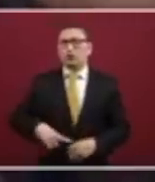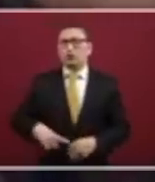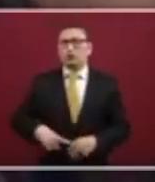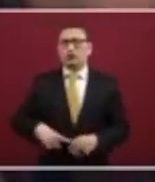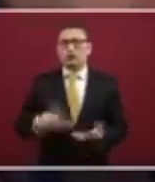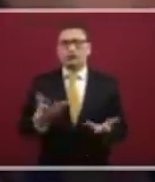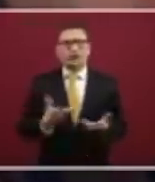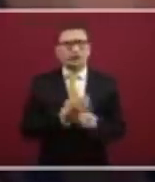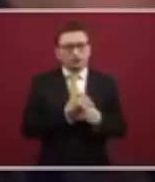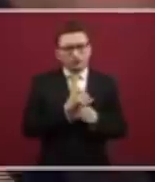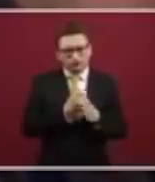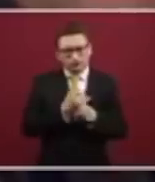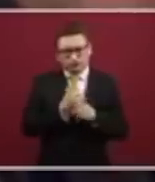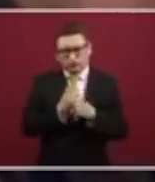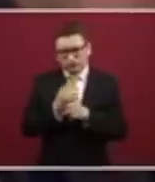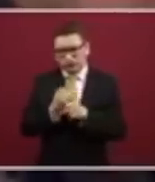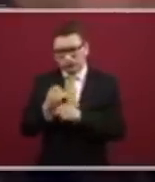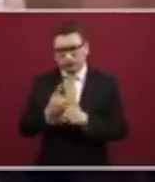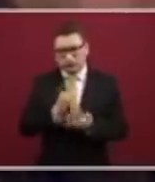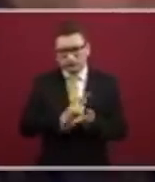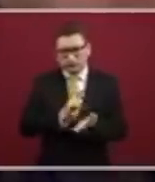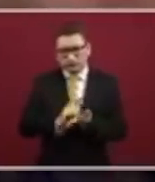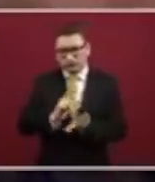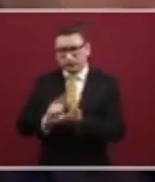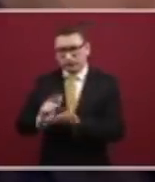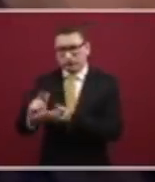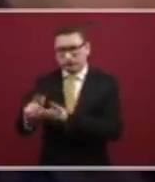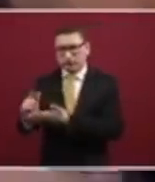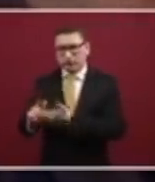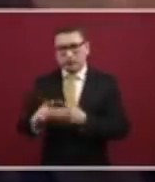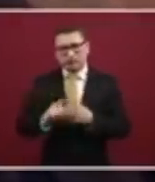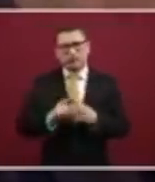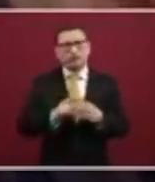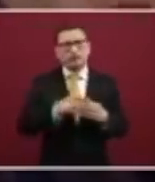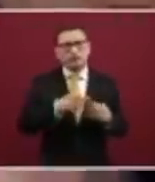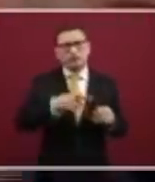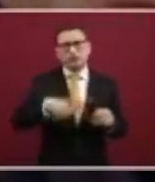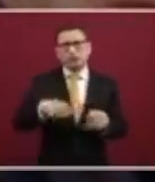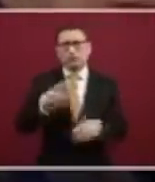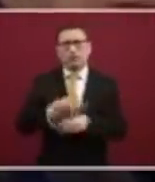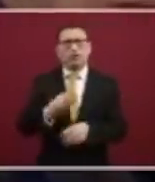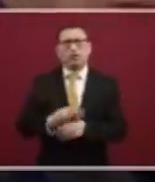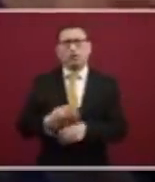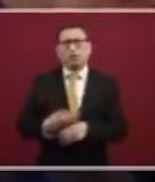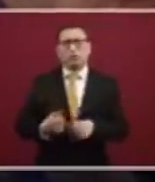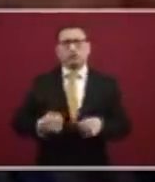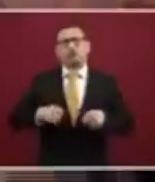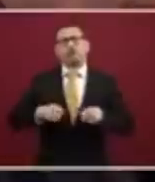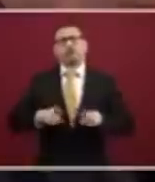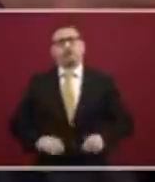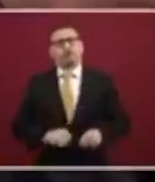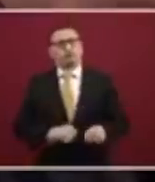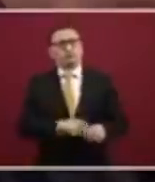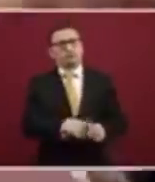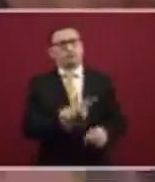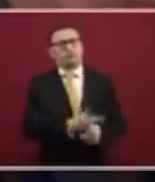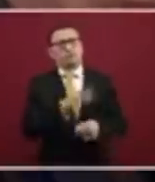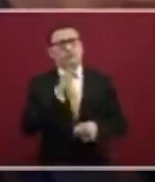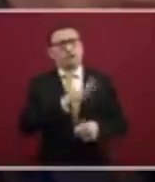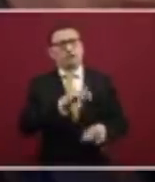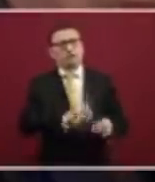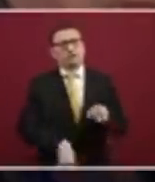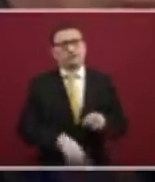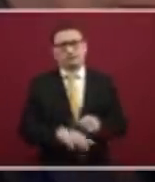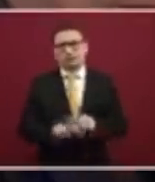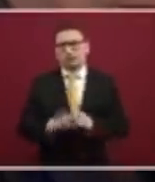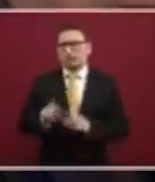de investigación, de depuración, de sanear sistemas? ¿Y por qué este autoritarismo para decir aquí mal, encontramos